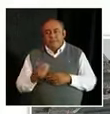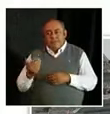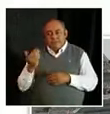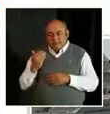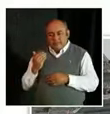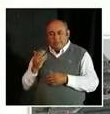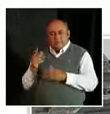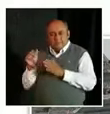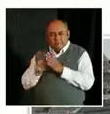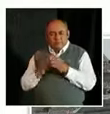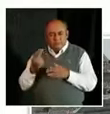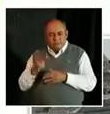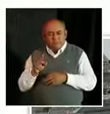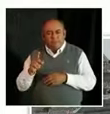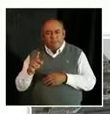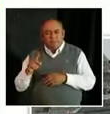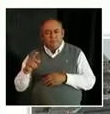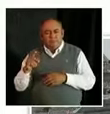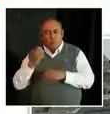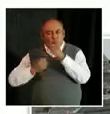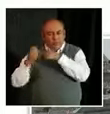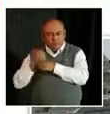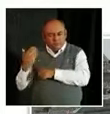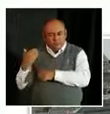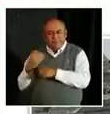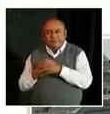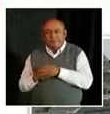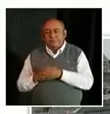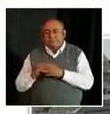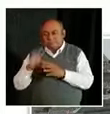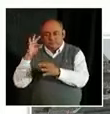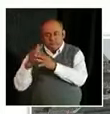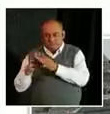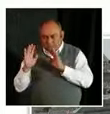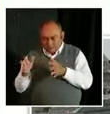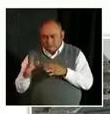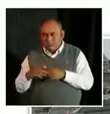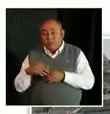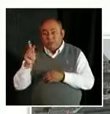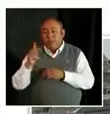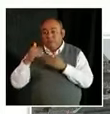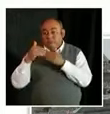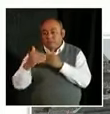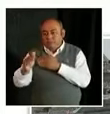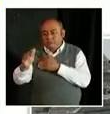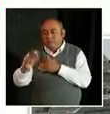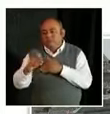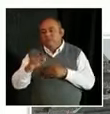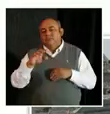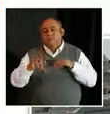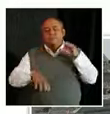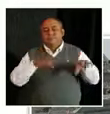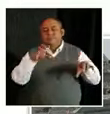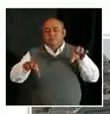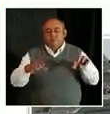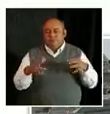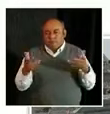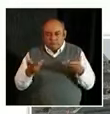del 2022, lo cual nos ha permitido abrir todos estos frentes de trabajo y por lo